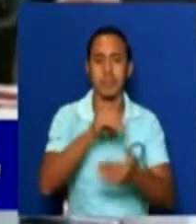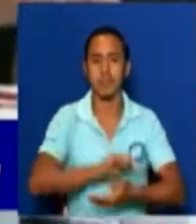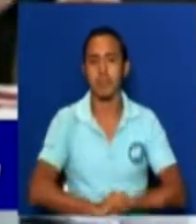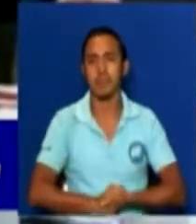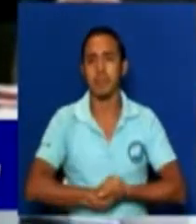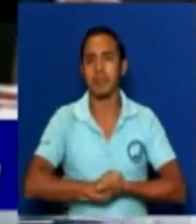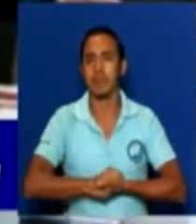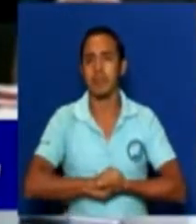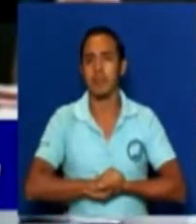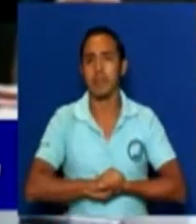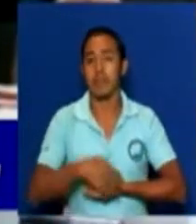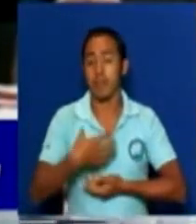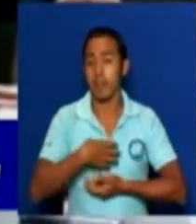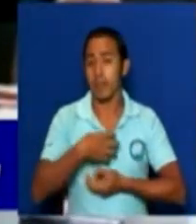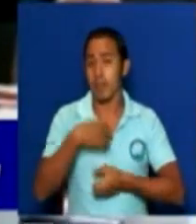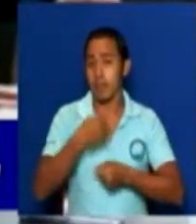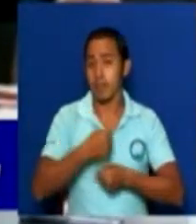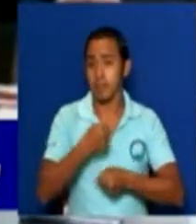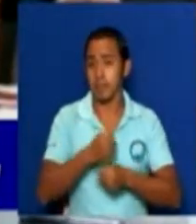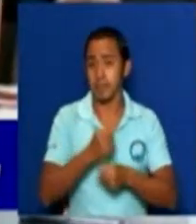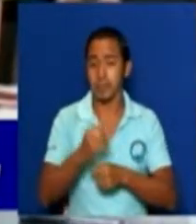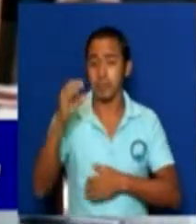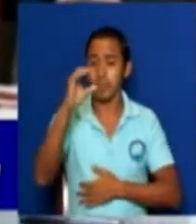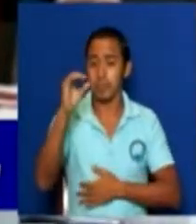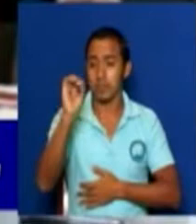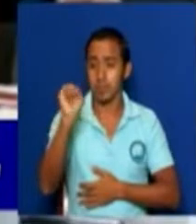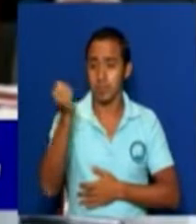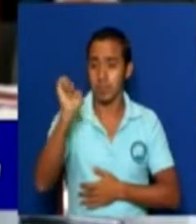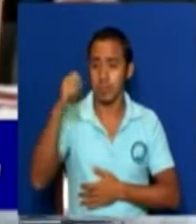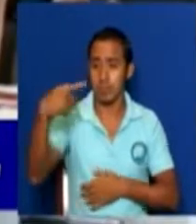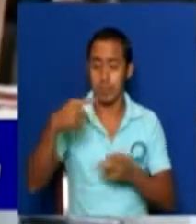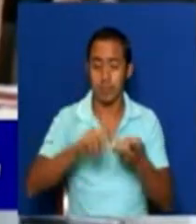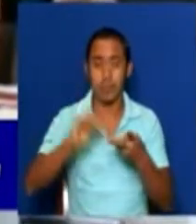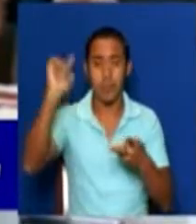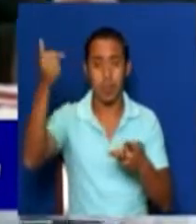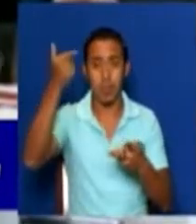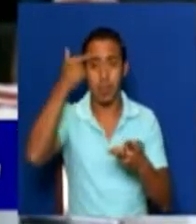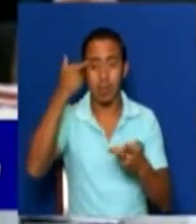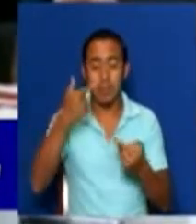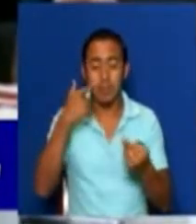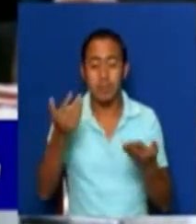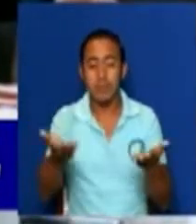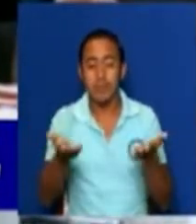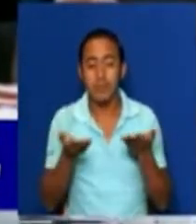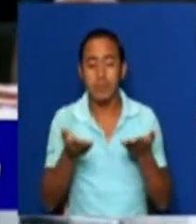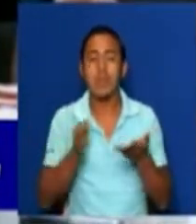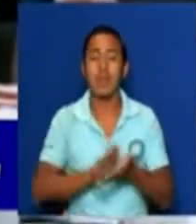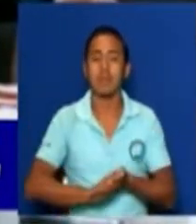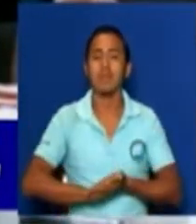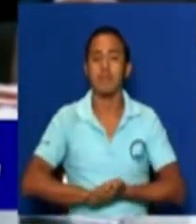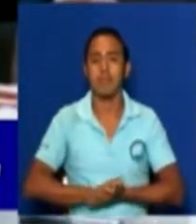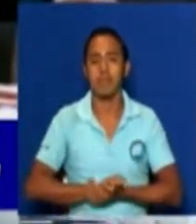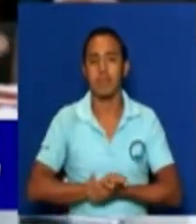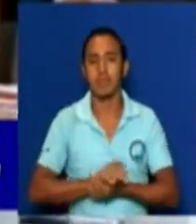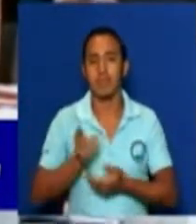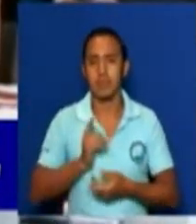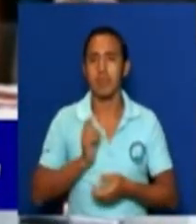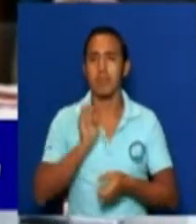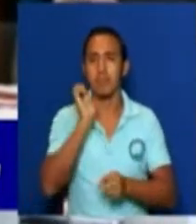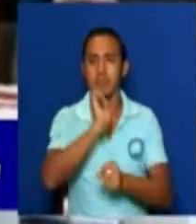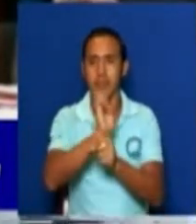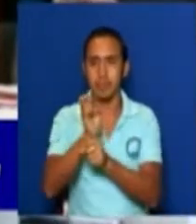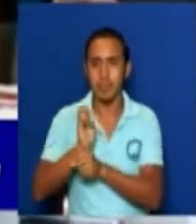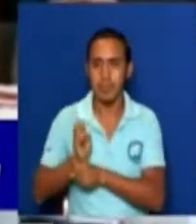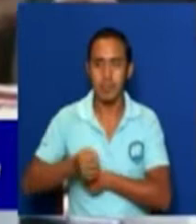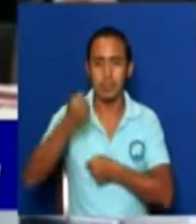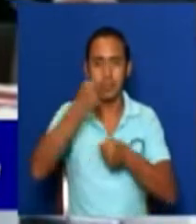oferta, el COSED pone su oferta, el Estado pone su oferta. Tenemos un observatorio